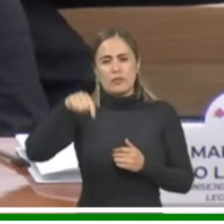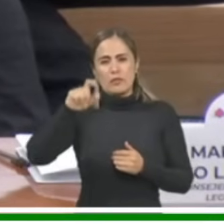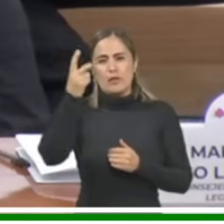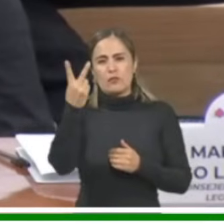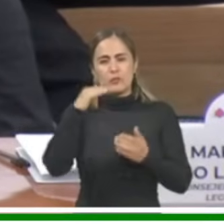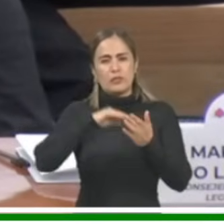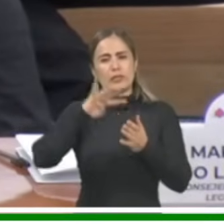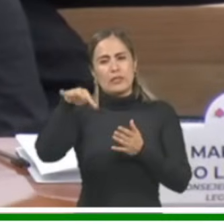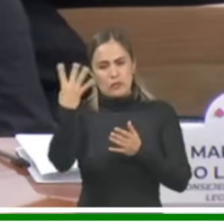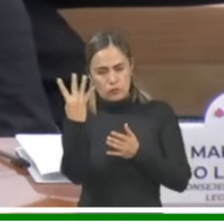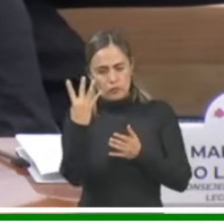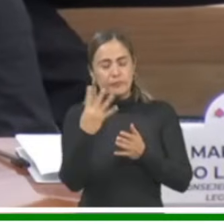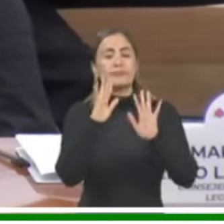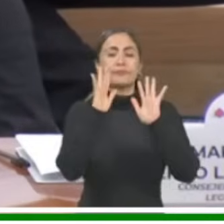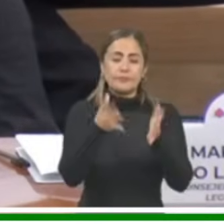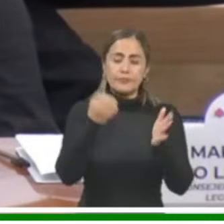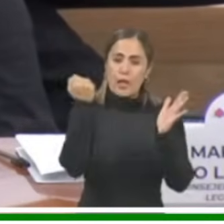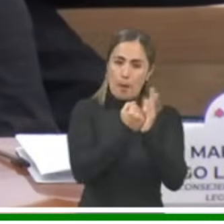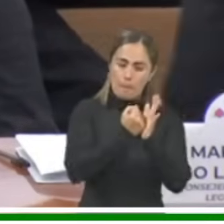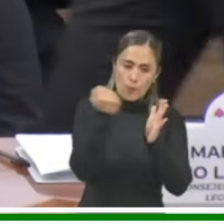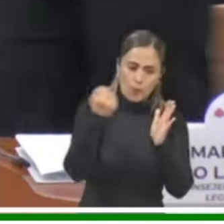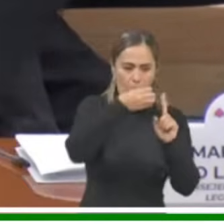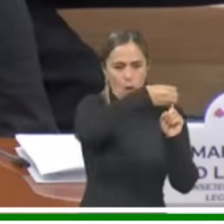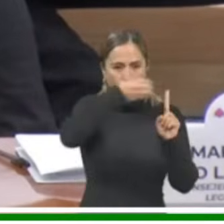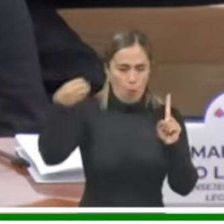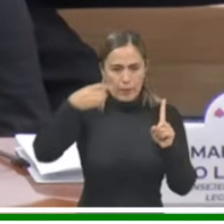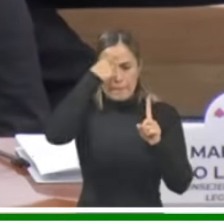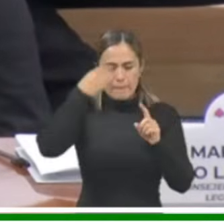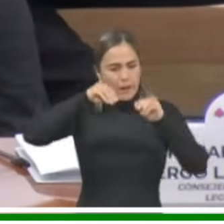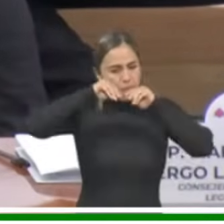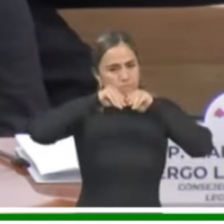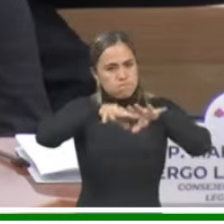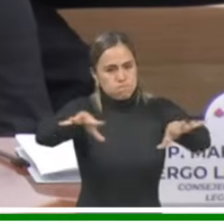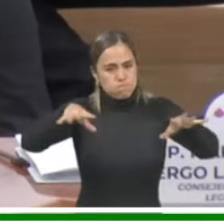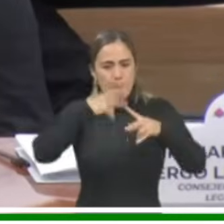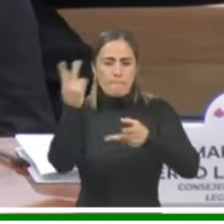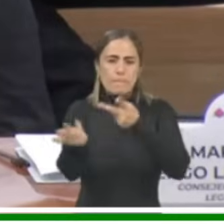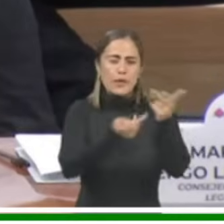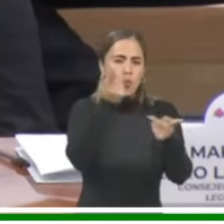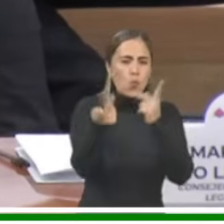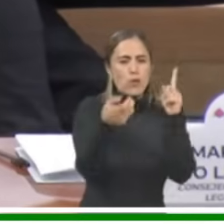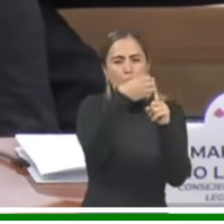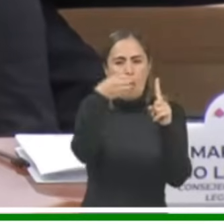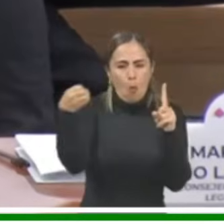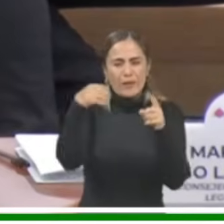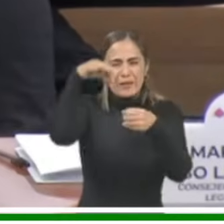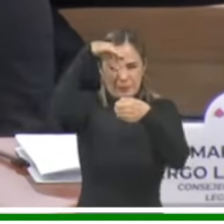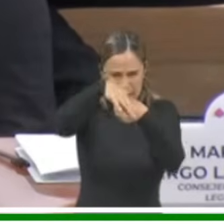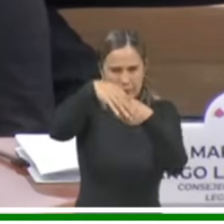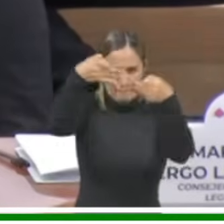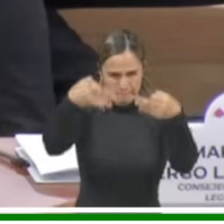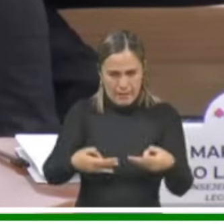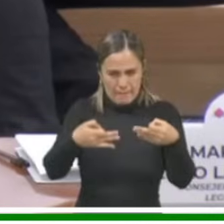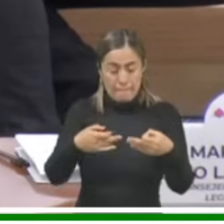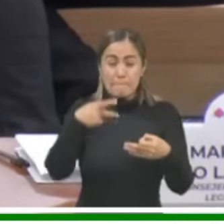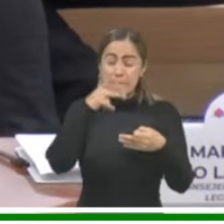220/2014 se aprobaron las especificaciones científicas para la publicación de encuestas electorales. Sin embargo, actualmente no existe una norma